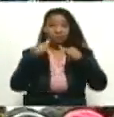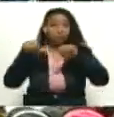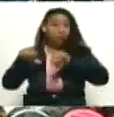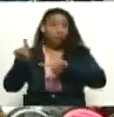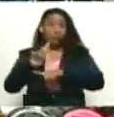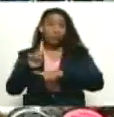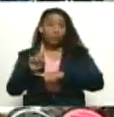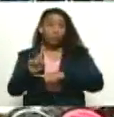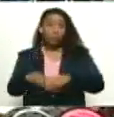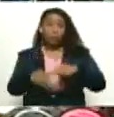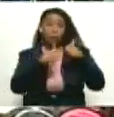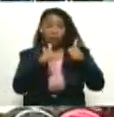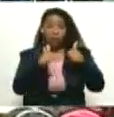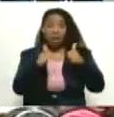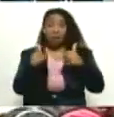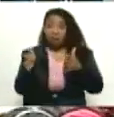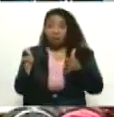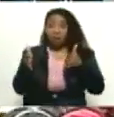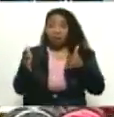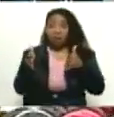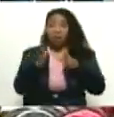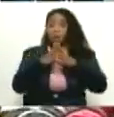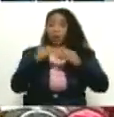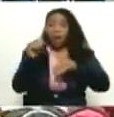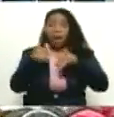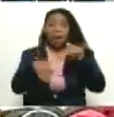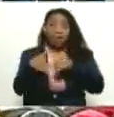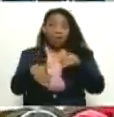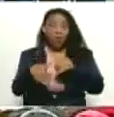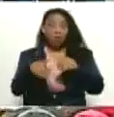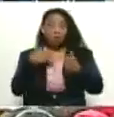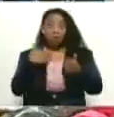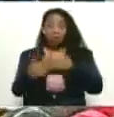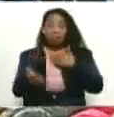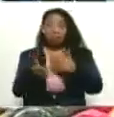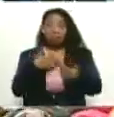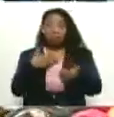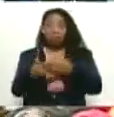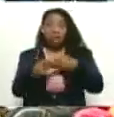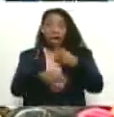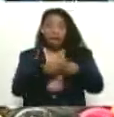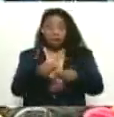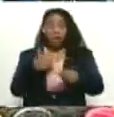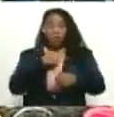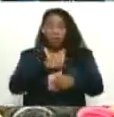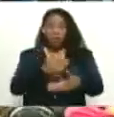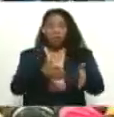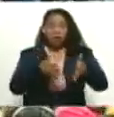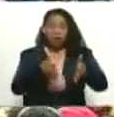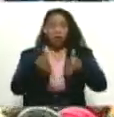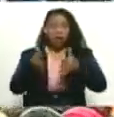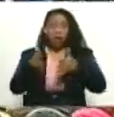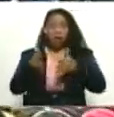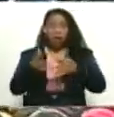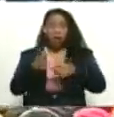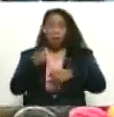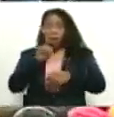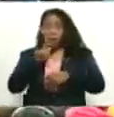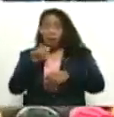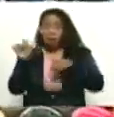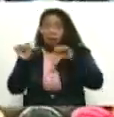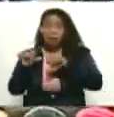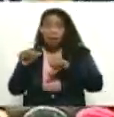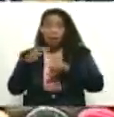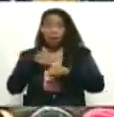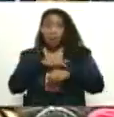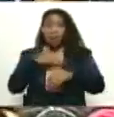malas. Por las buenas les vamos a ganar todas las elecciones que tengan que hacerse y se las vamos a ganar. Por las malas nos vamos